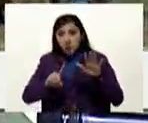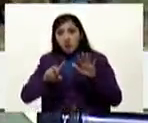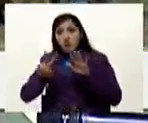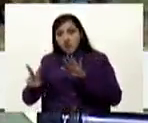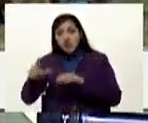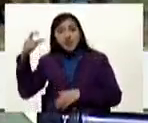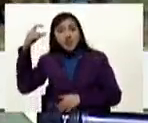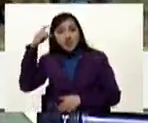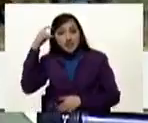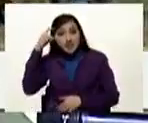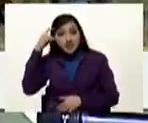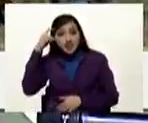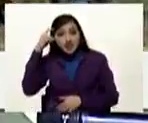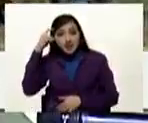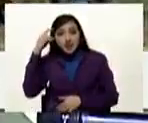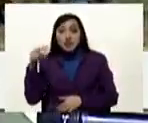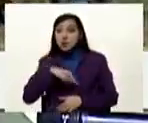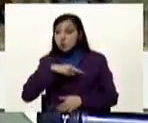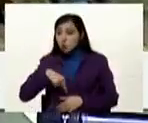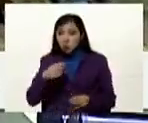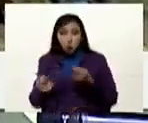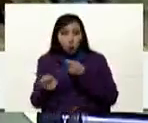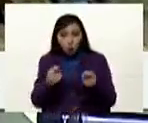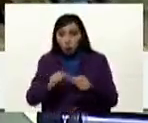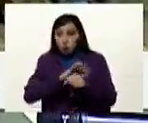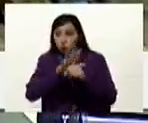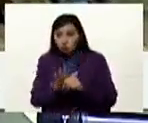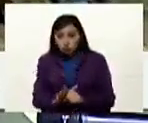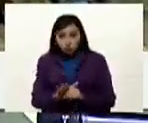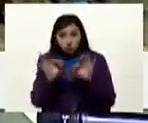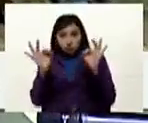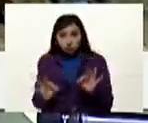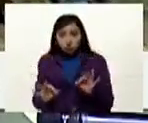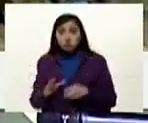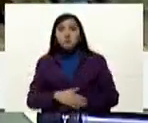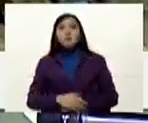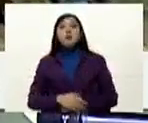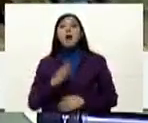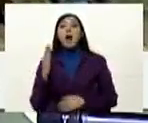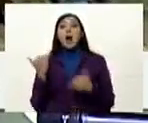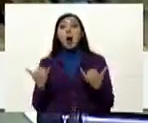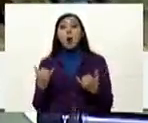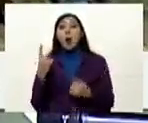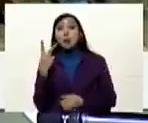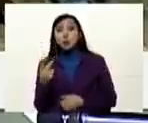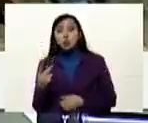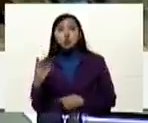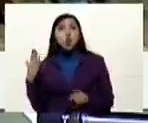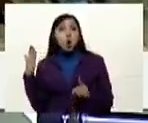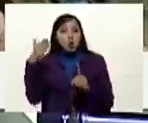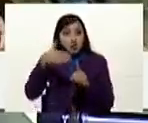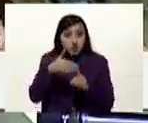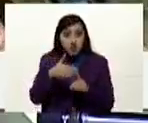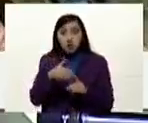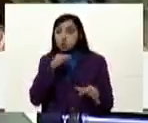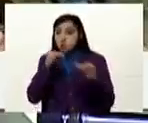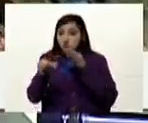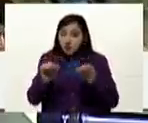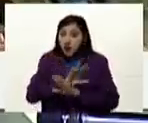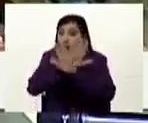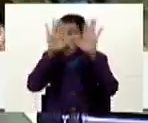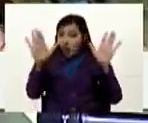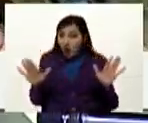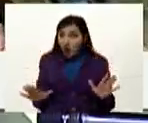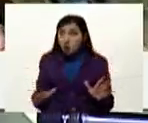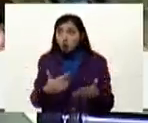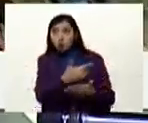567 días y no hemos bajado. Ahorita tenemos 2 retos y quiero hablar de esos 2 retos. Aquí traje